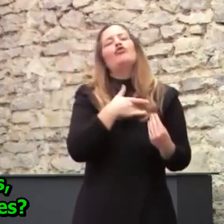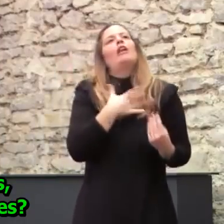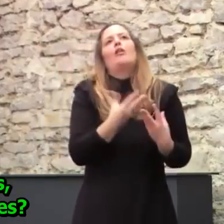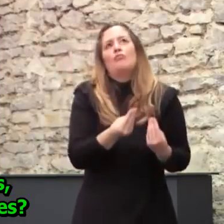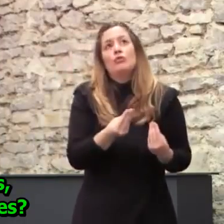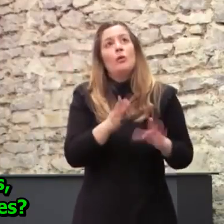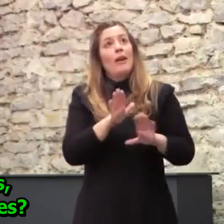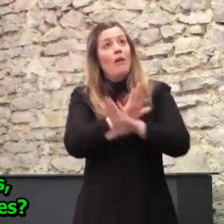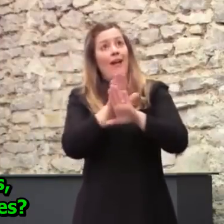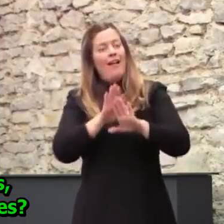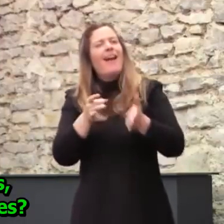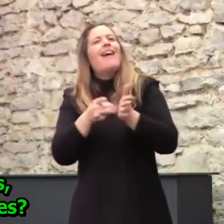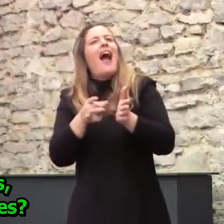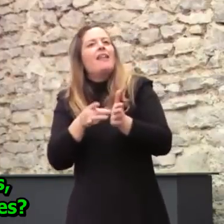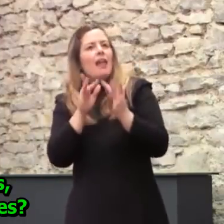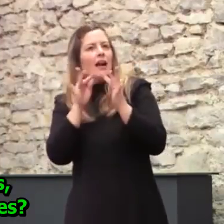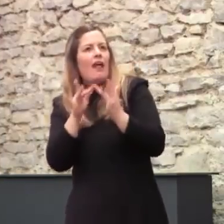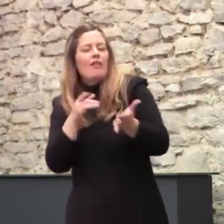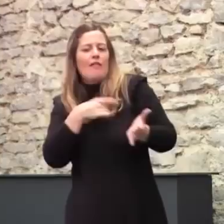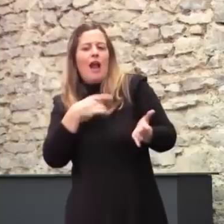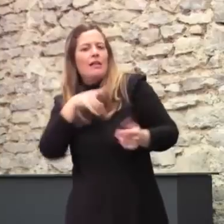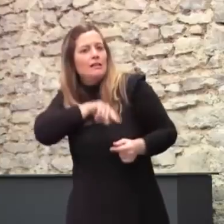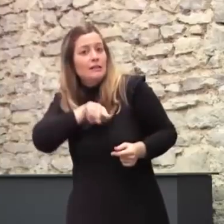las emociones y de los sentimientos y de las relaciones, ¿no?